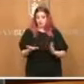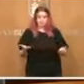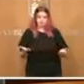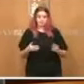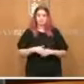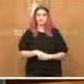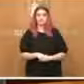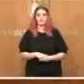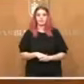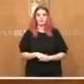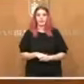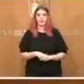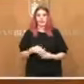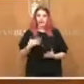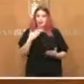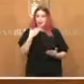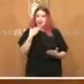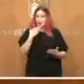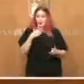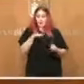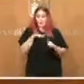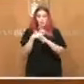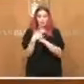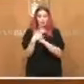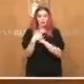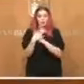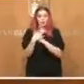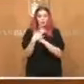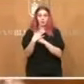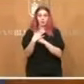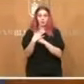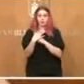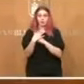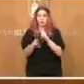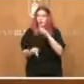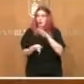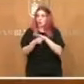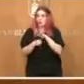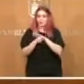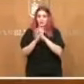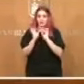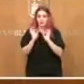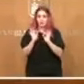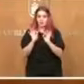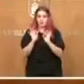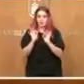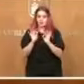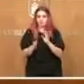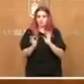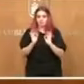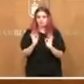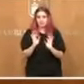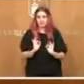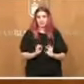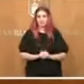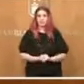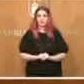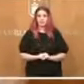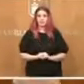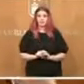que hay una situación que sigue estando ahí latente. Por su